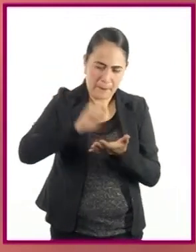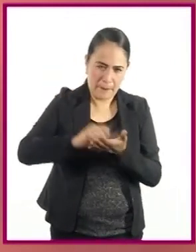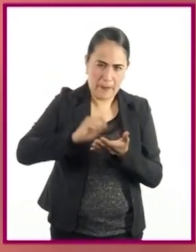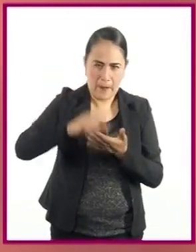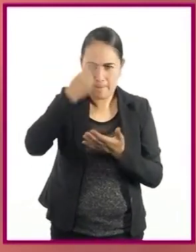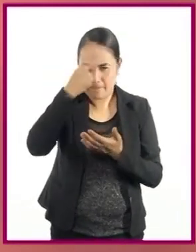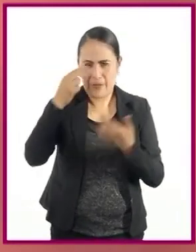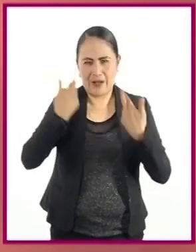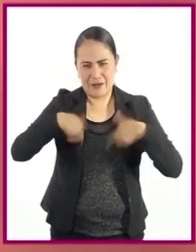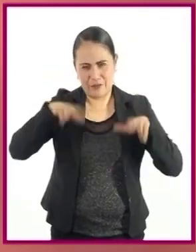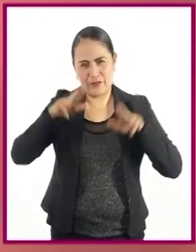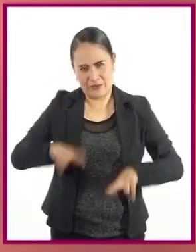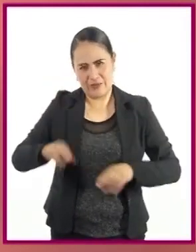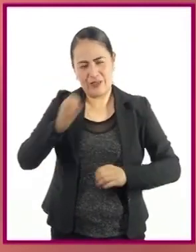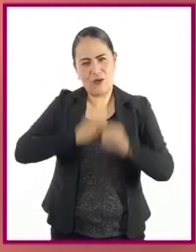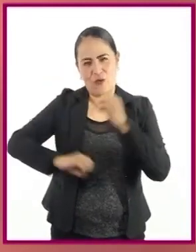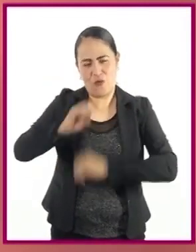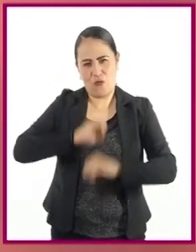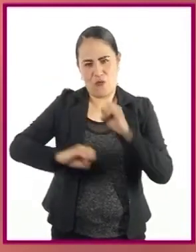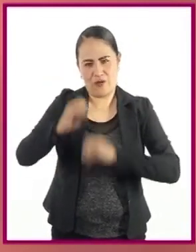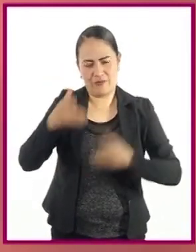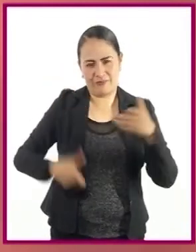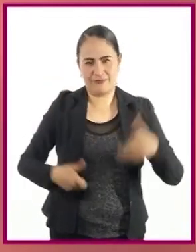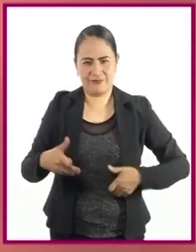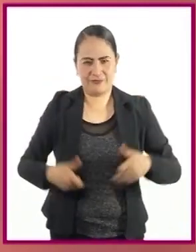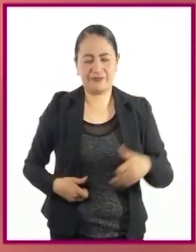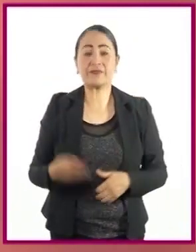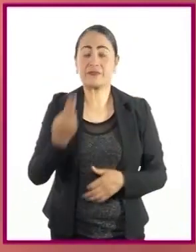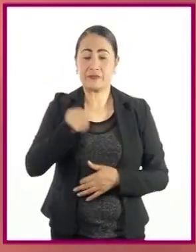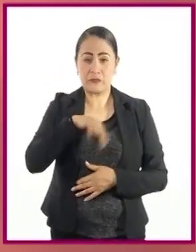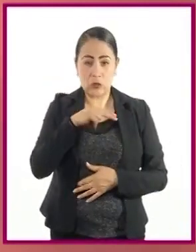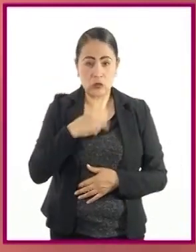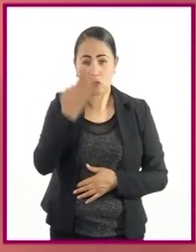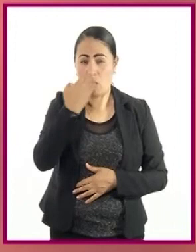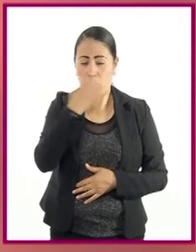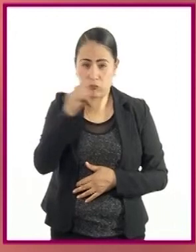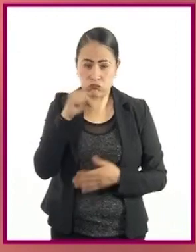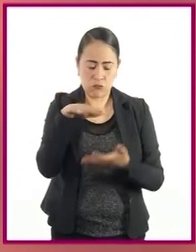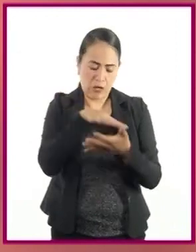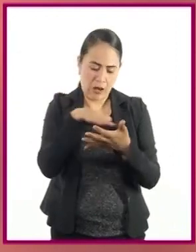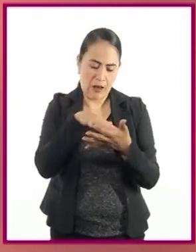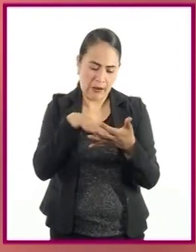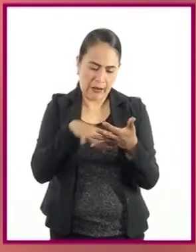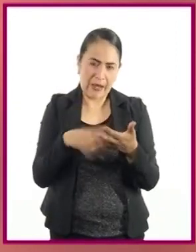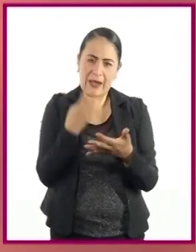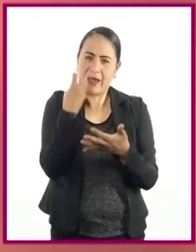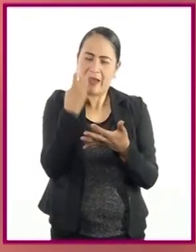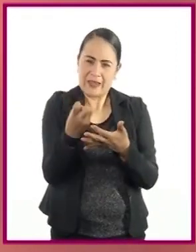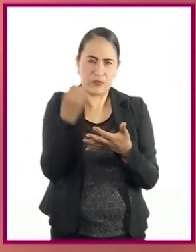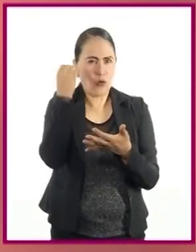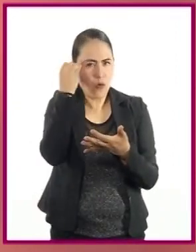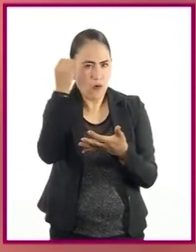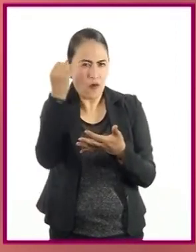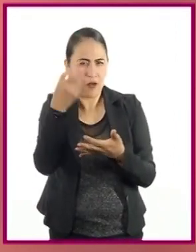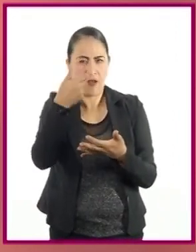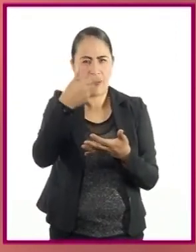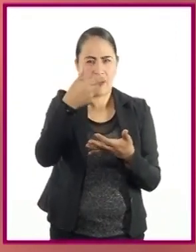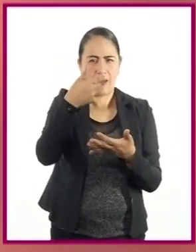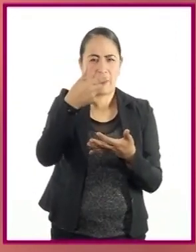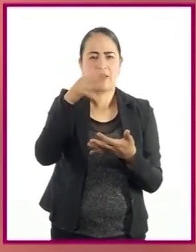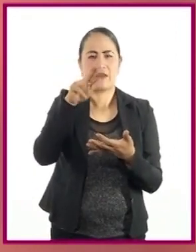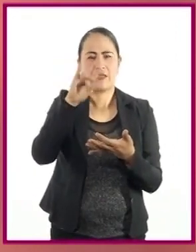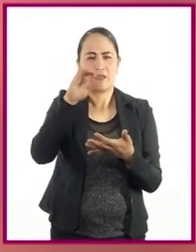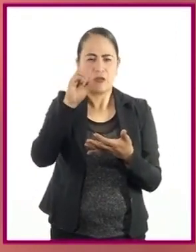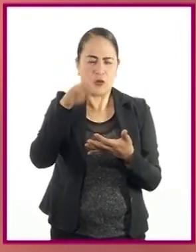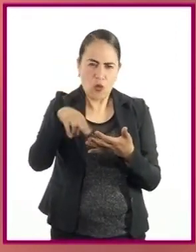es. Como buenos lectores, debemos usar nuestra creatividad para recrear, al escribir nuestro guión,